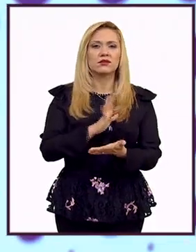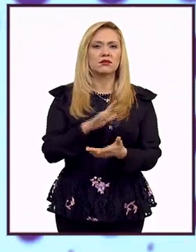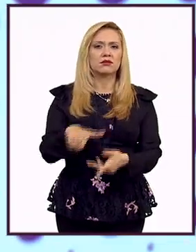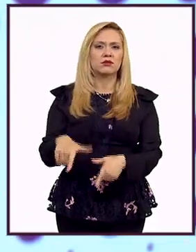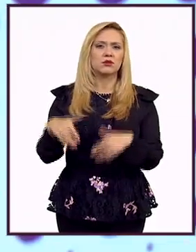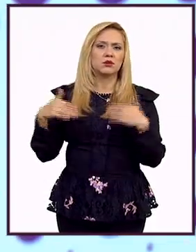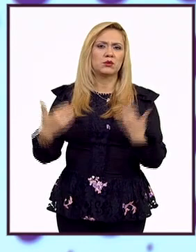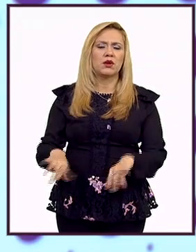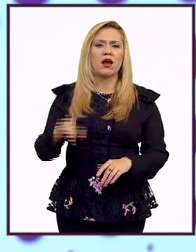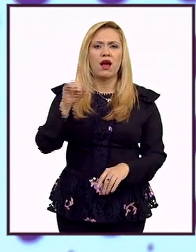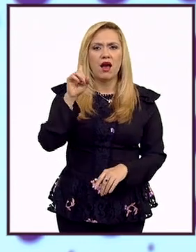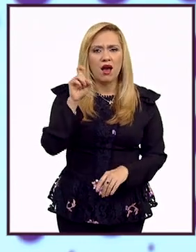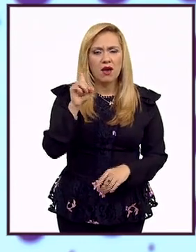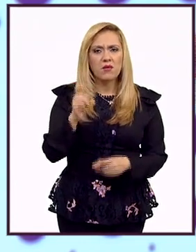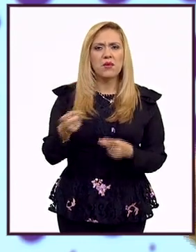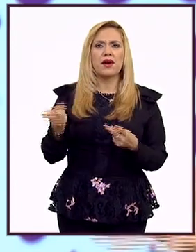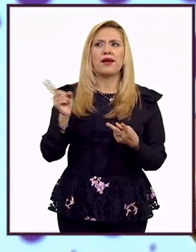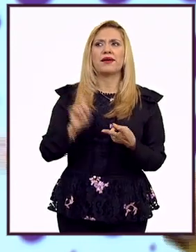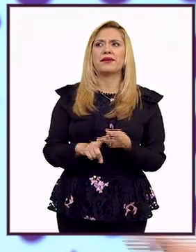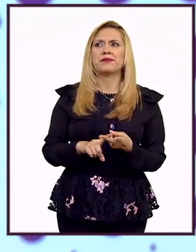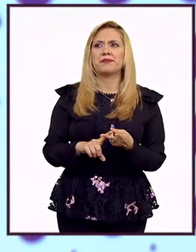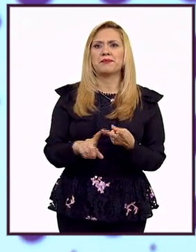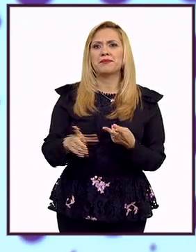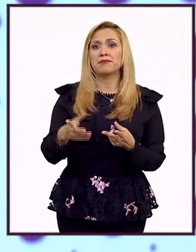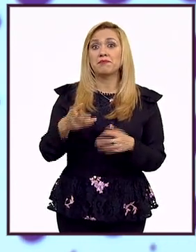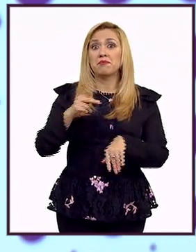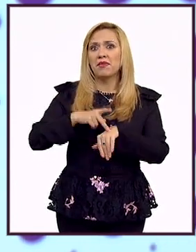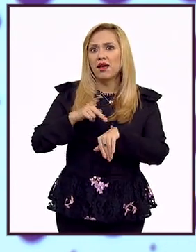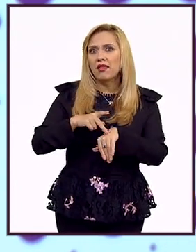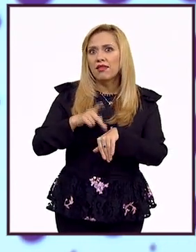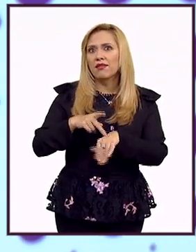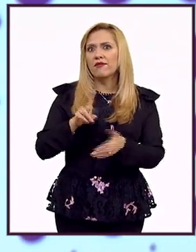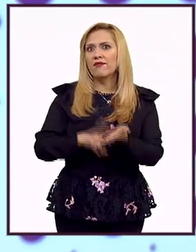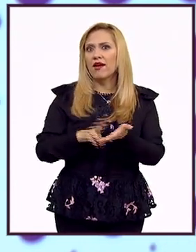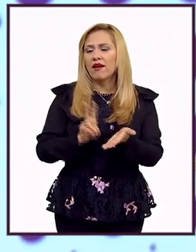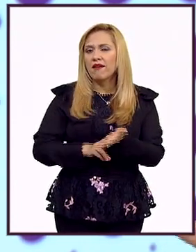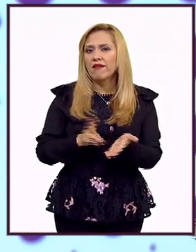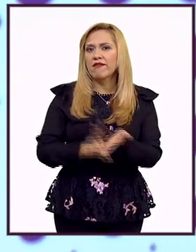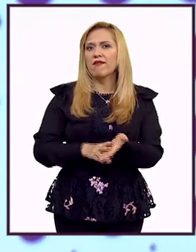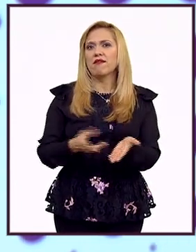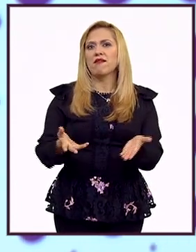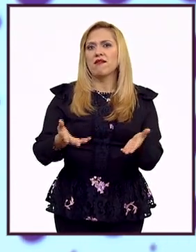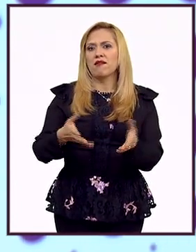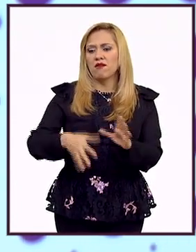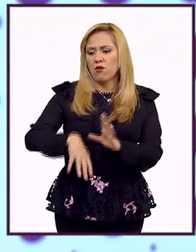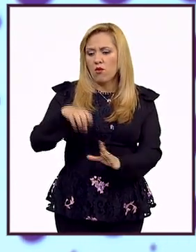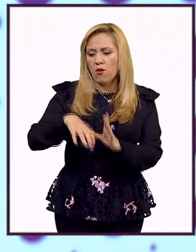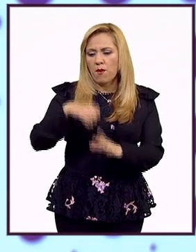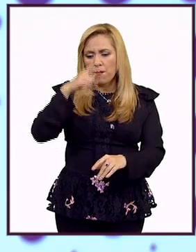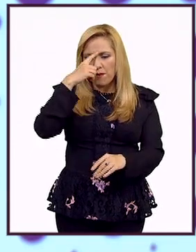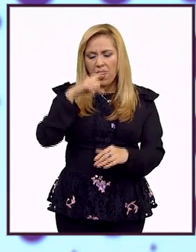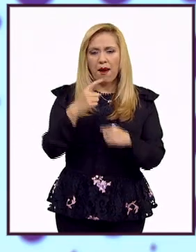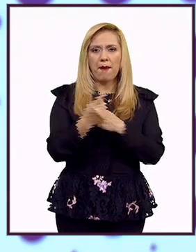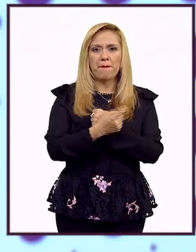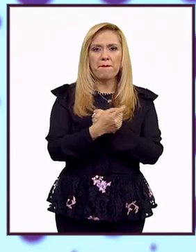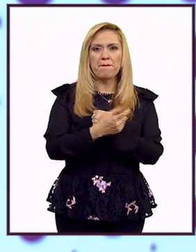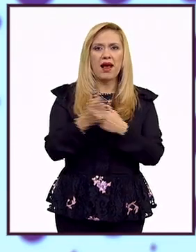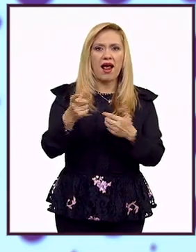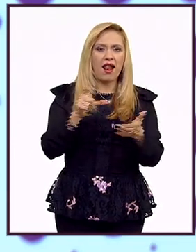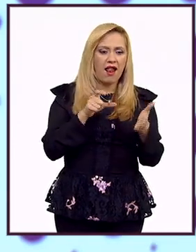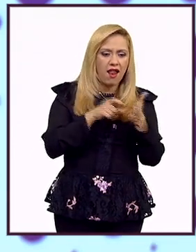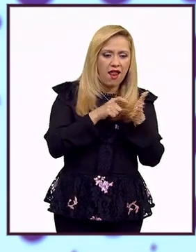naturales, de aguas, de minerales, etcétera, que le interesan no solo al Estado, sino muchos actores legales e